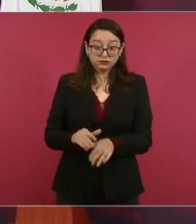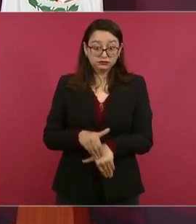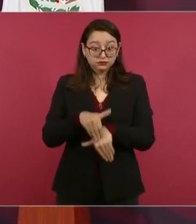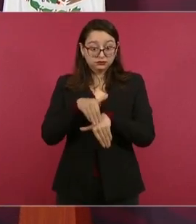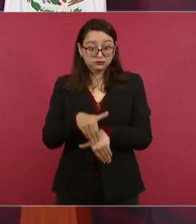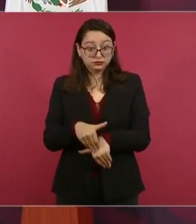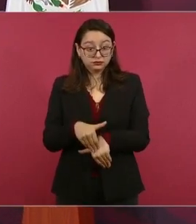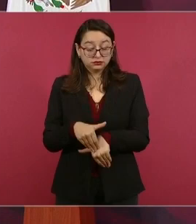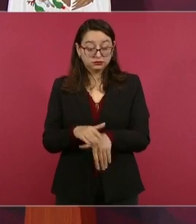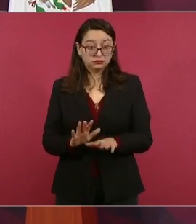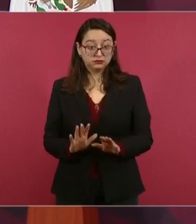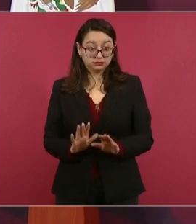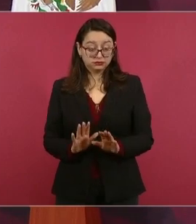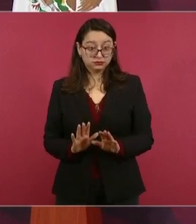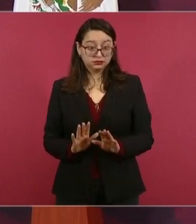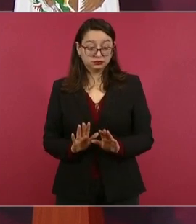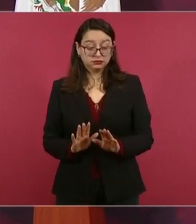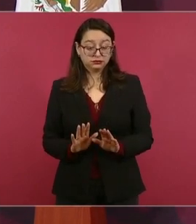y